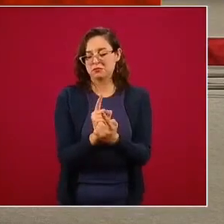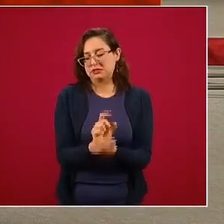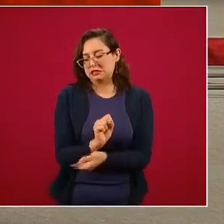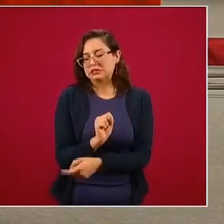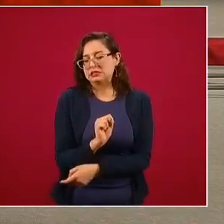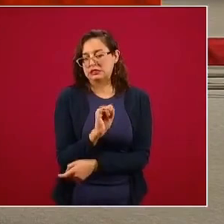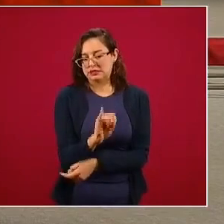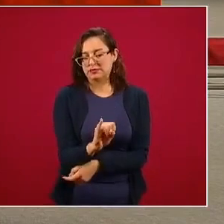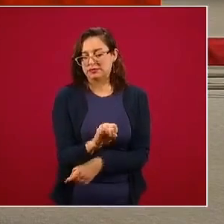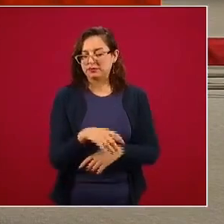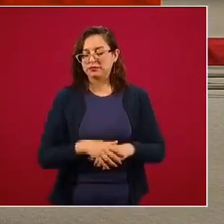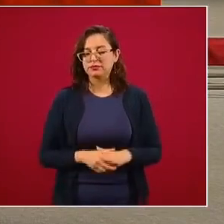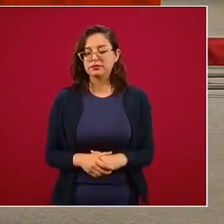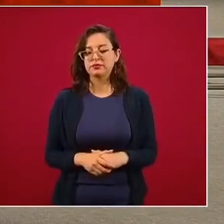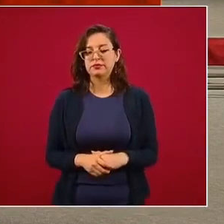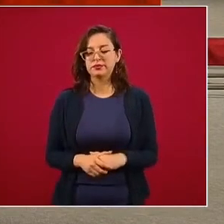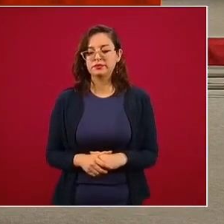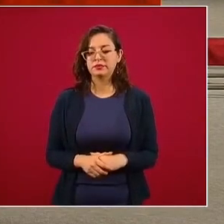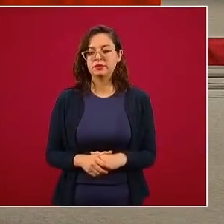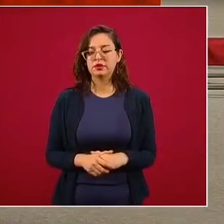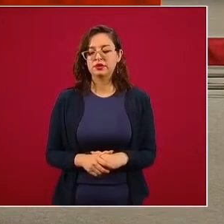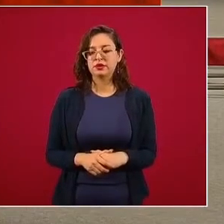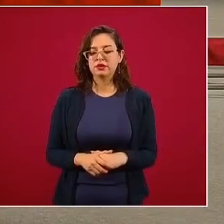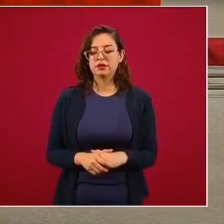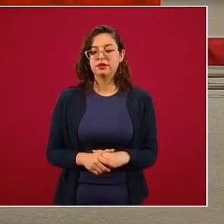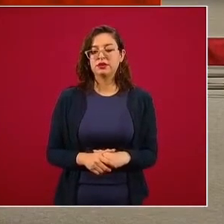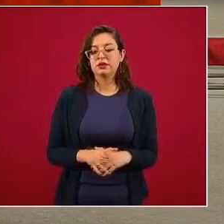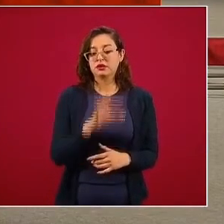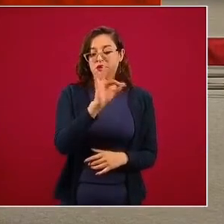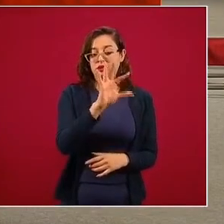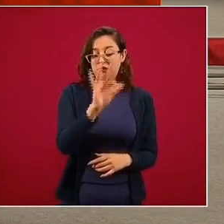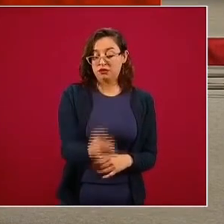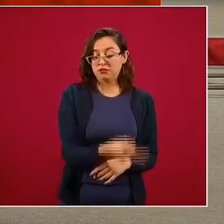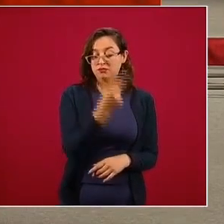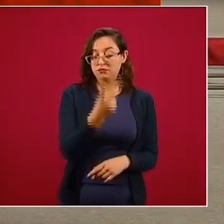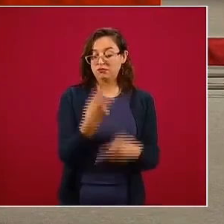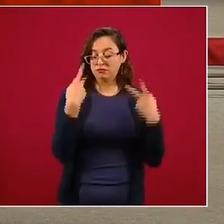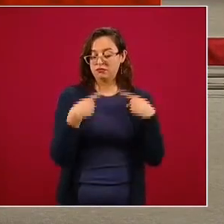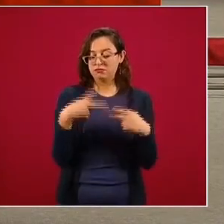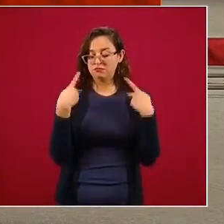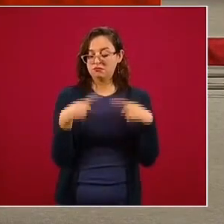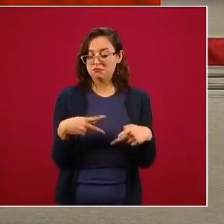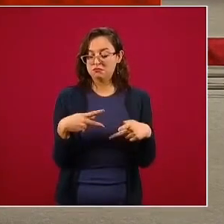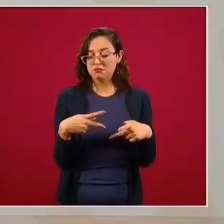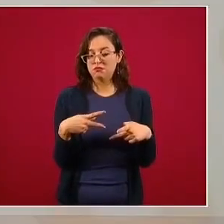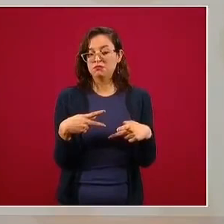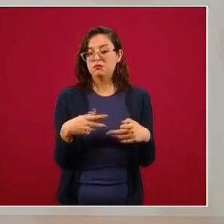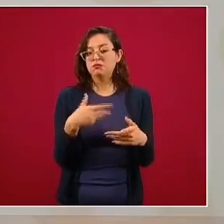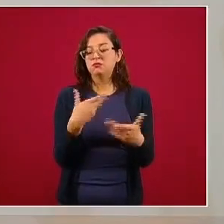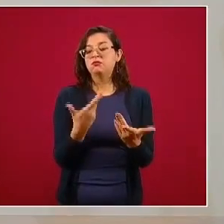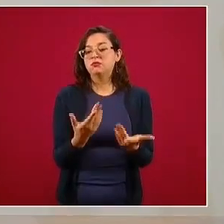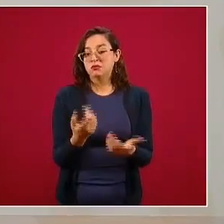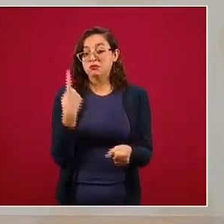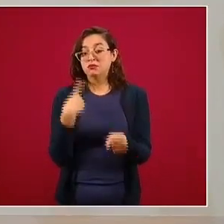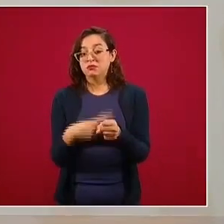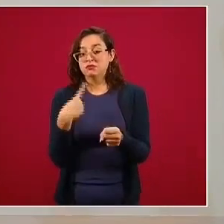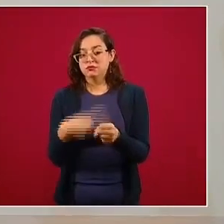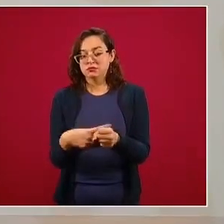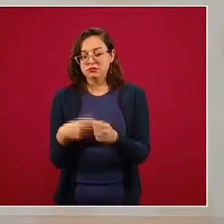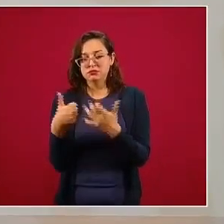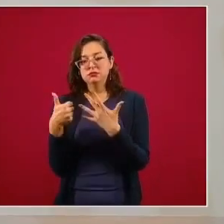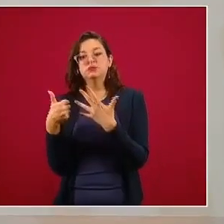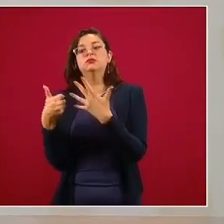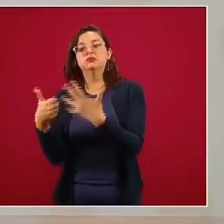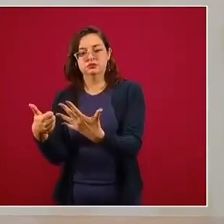caso confirmado como tal. De estas 42 personas hasta el momento solamente se identificó